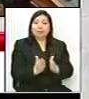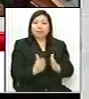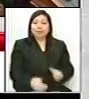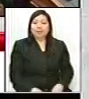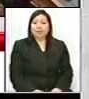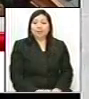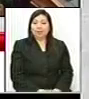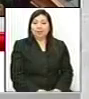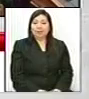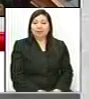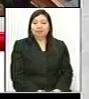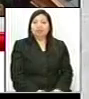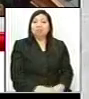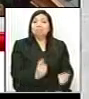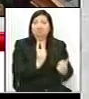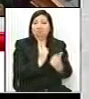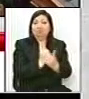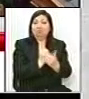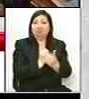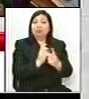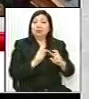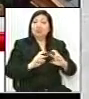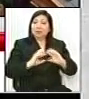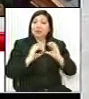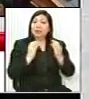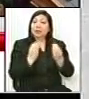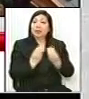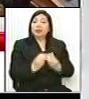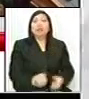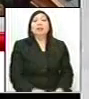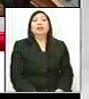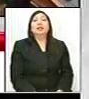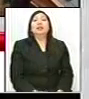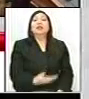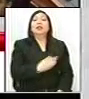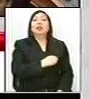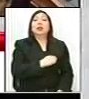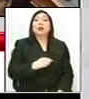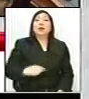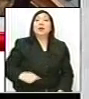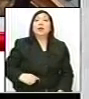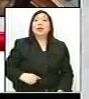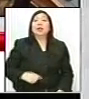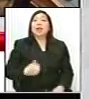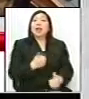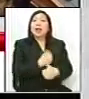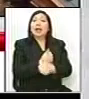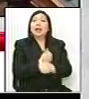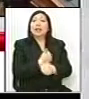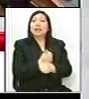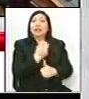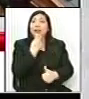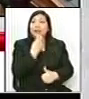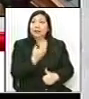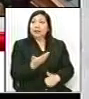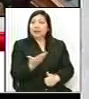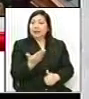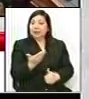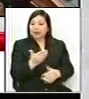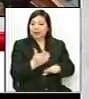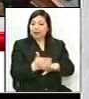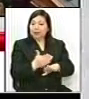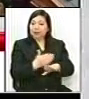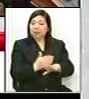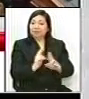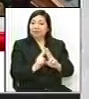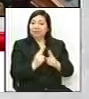extraordinaria. Ya se encuentra en este recinto parlamentario el gobernador regional de Ayacucho. Veamos el desarrollo